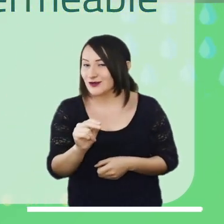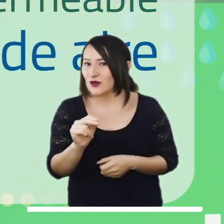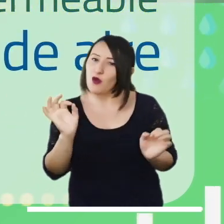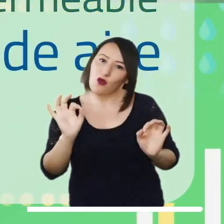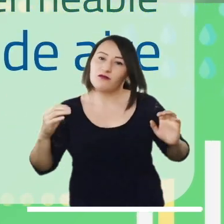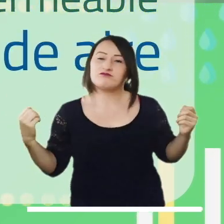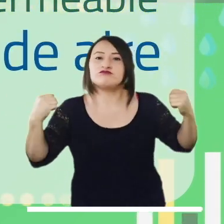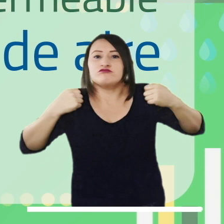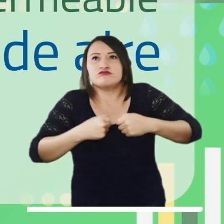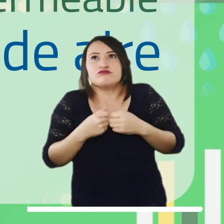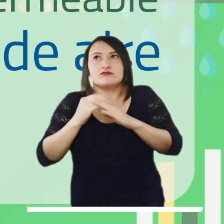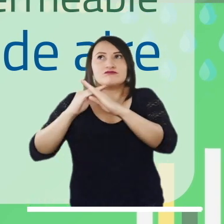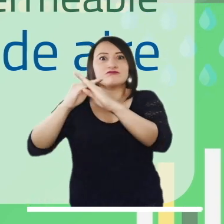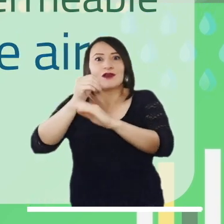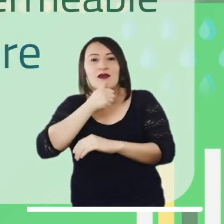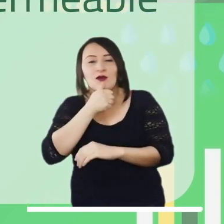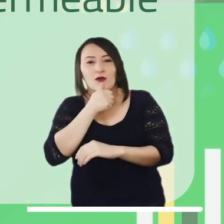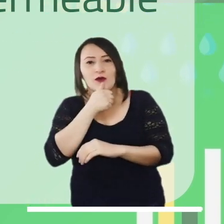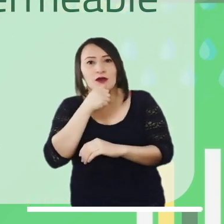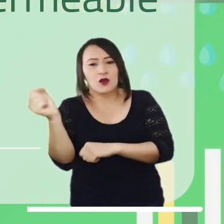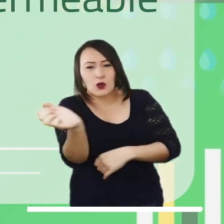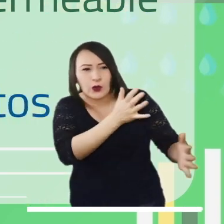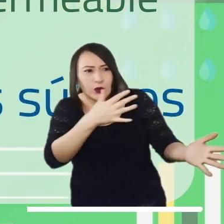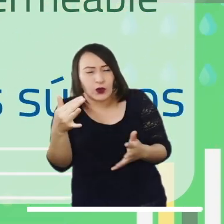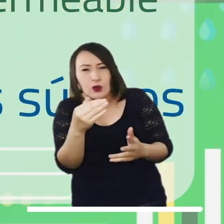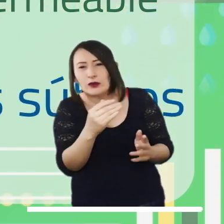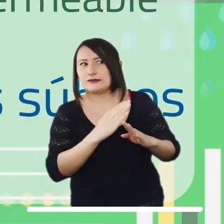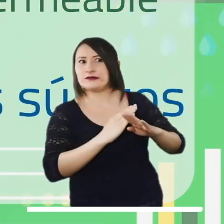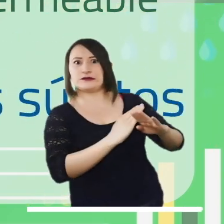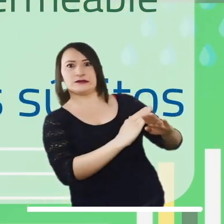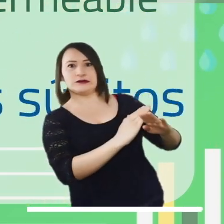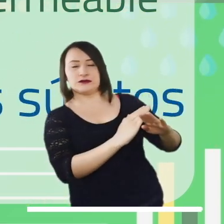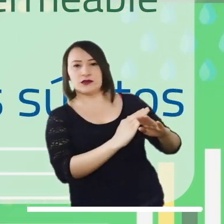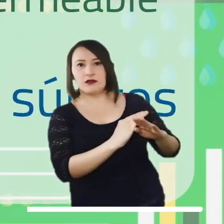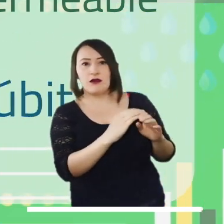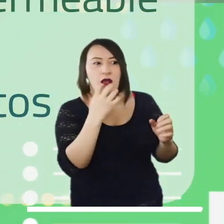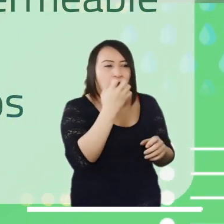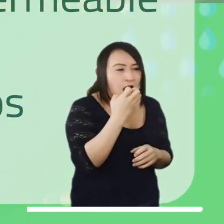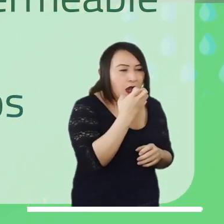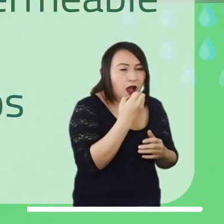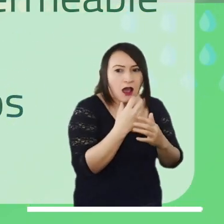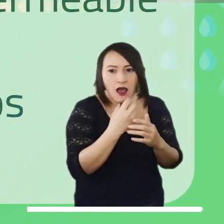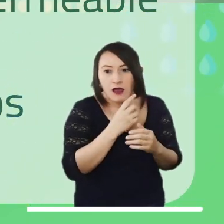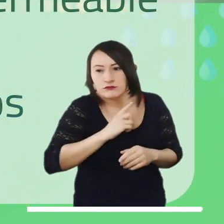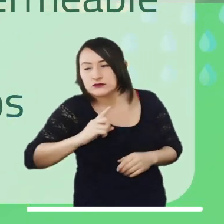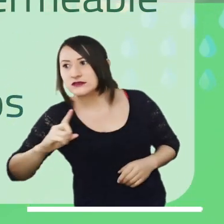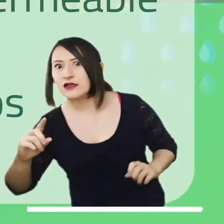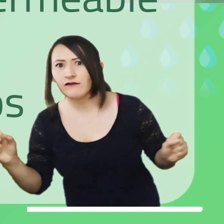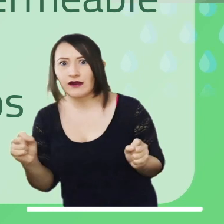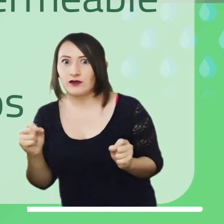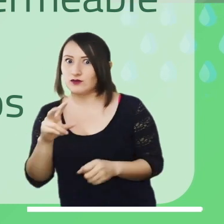o impermeable, evite las corrientes frías de aire, no se exponga a cambios súbitos de